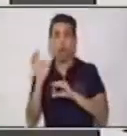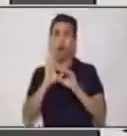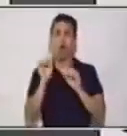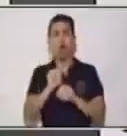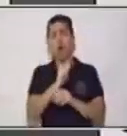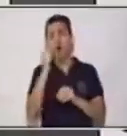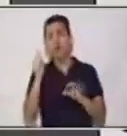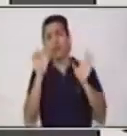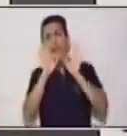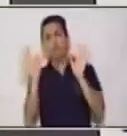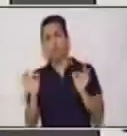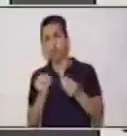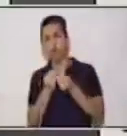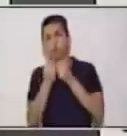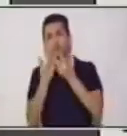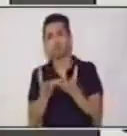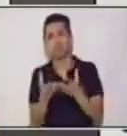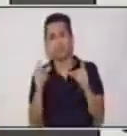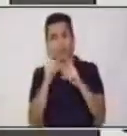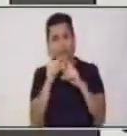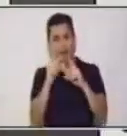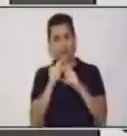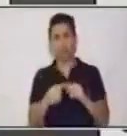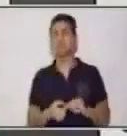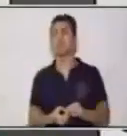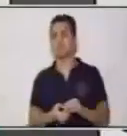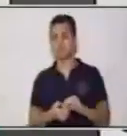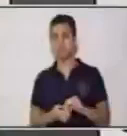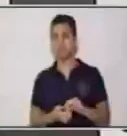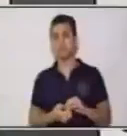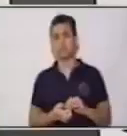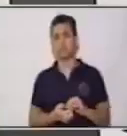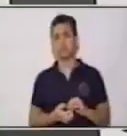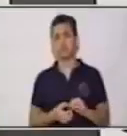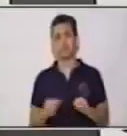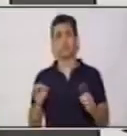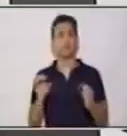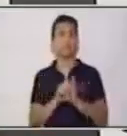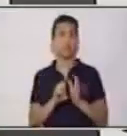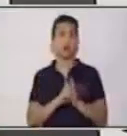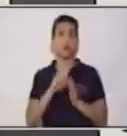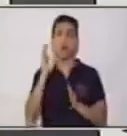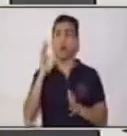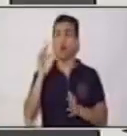otras expresiones ya existentes. Por ejemplo, la palabra ok, ¿qué significa?